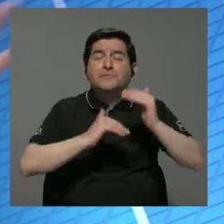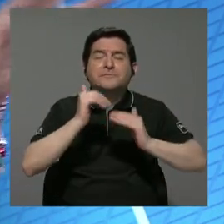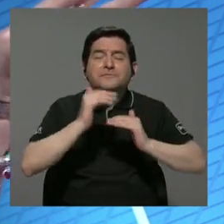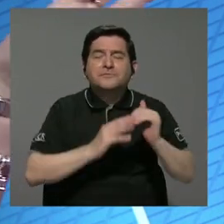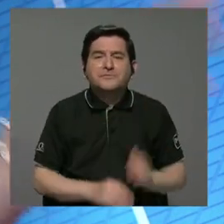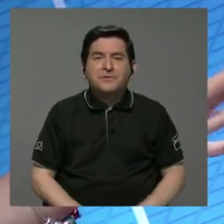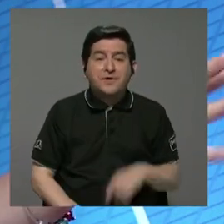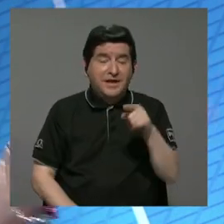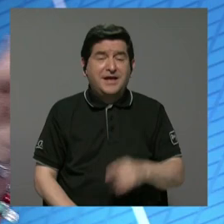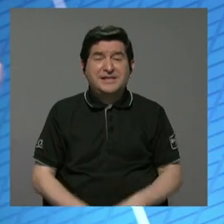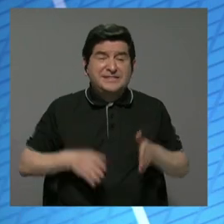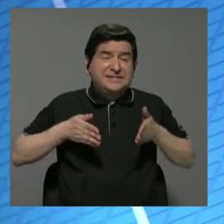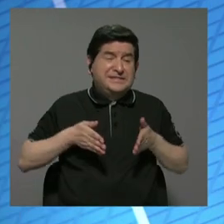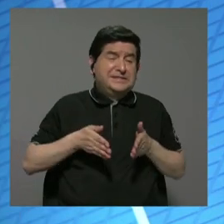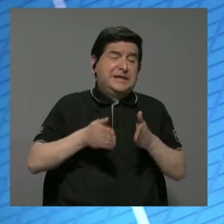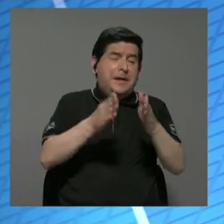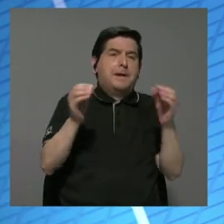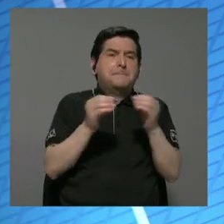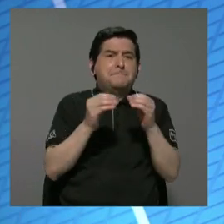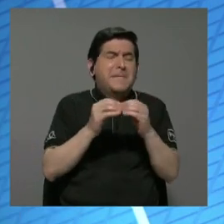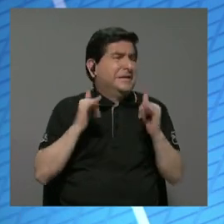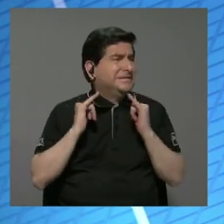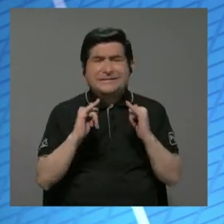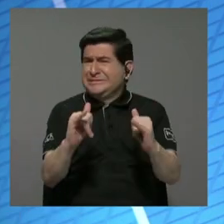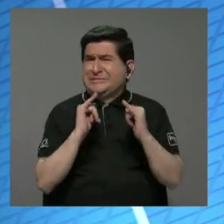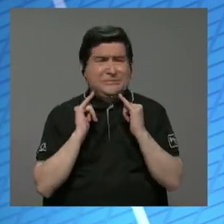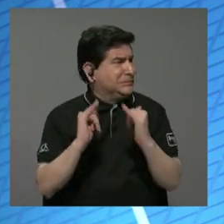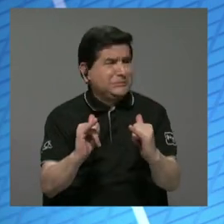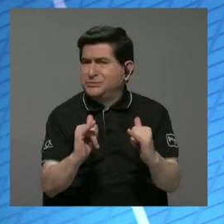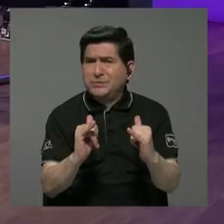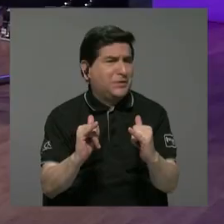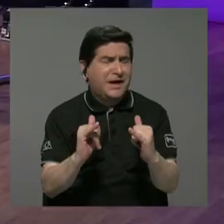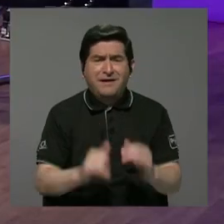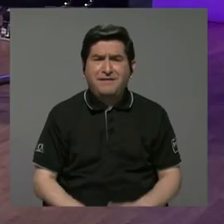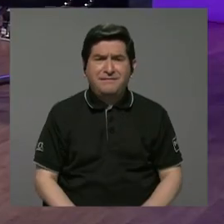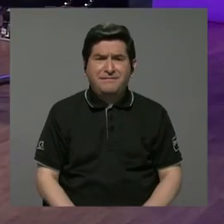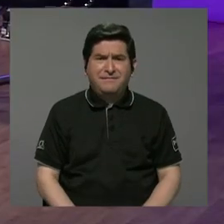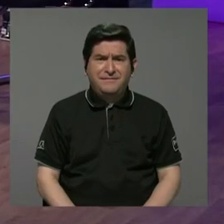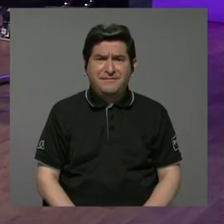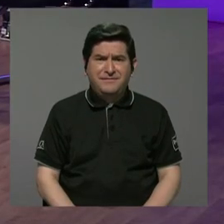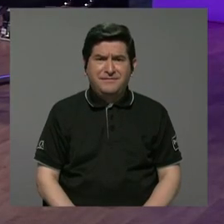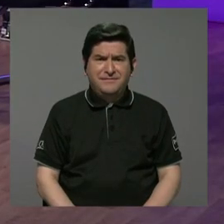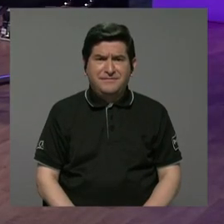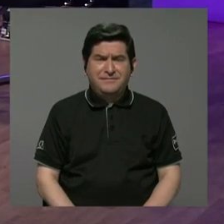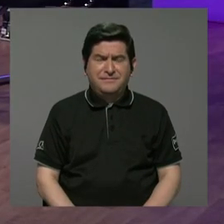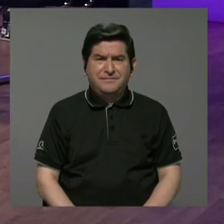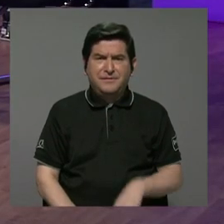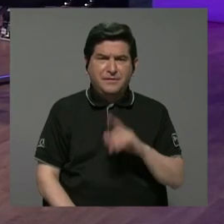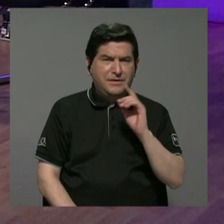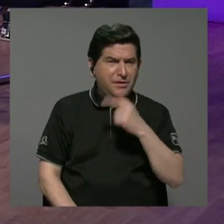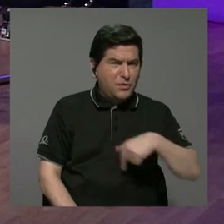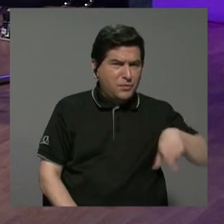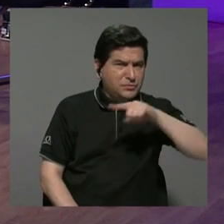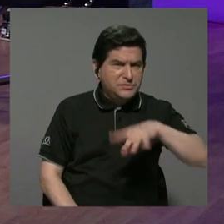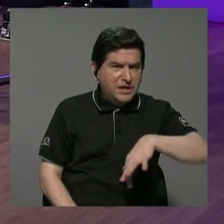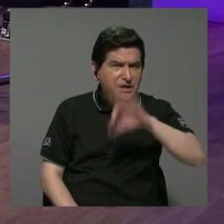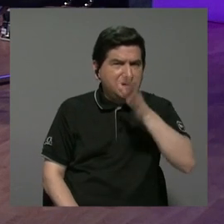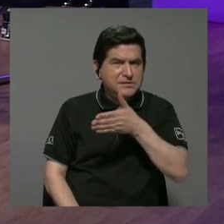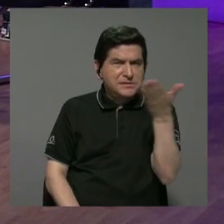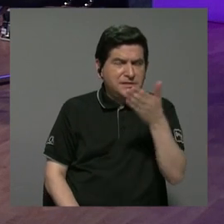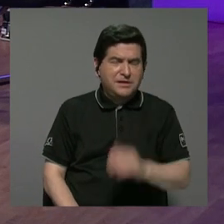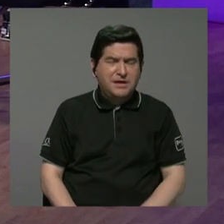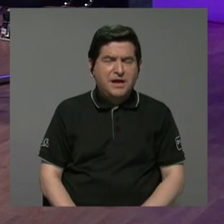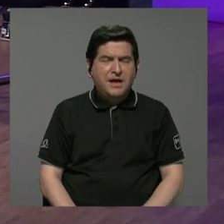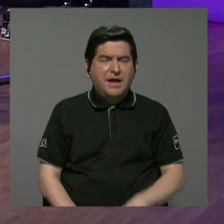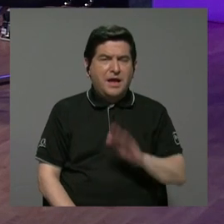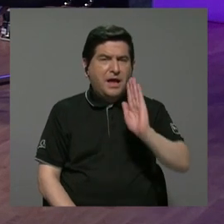esas grandes rutas para ser cada día más desiguales, ¿verdad? Sí. En ese sentido que... ¿Qué, digamos, han encontrado ustedes en el